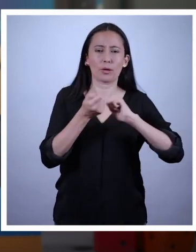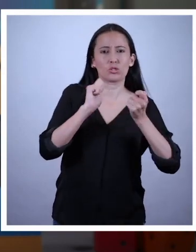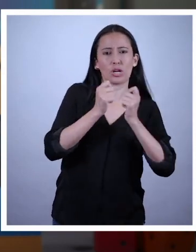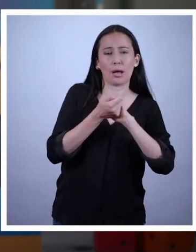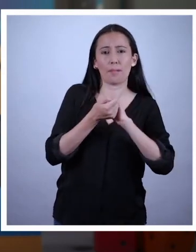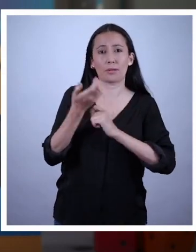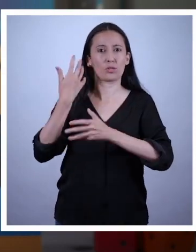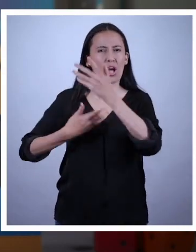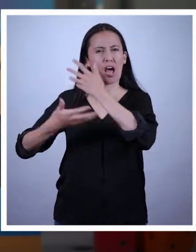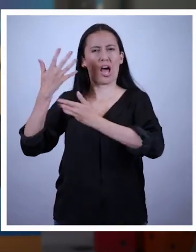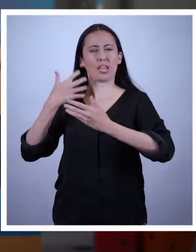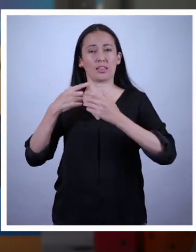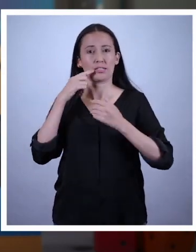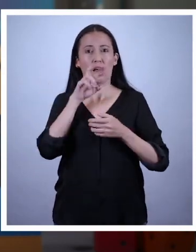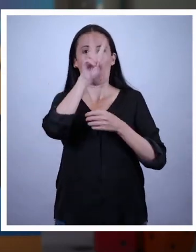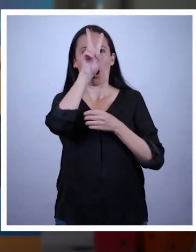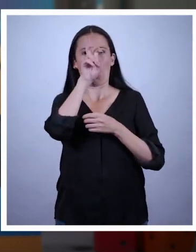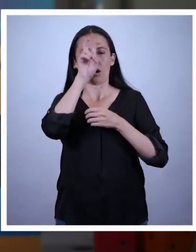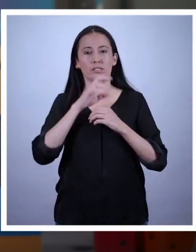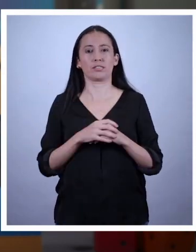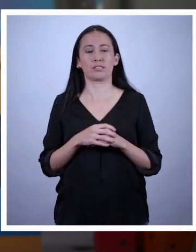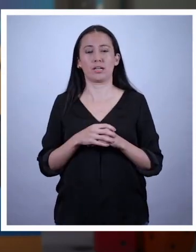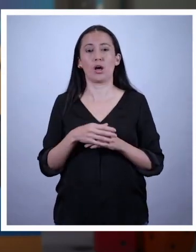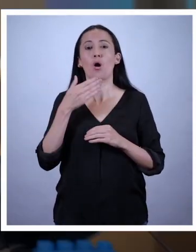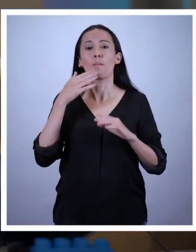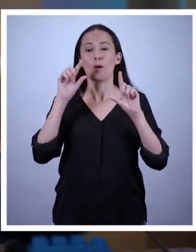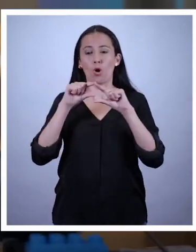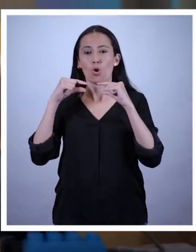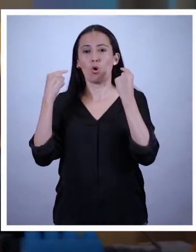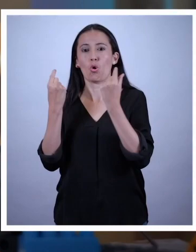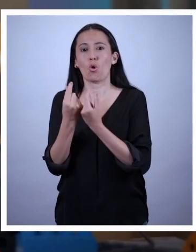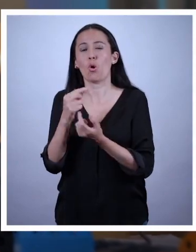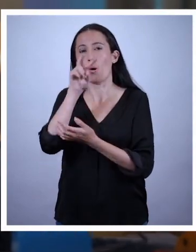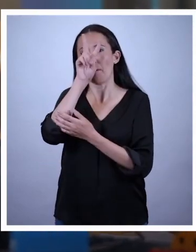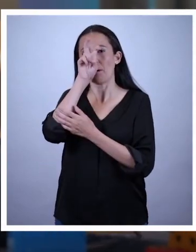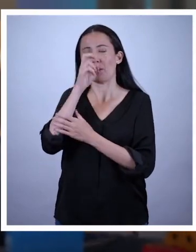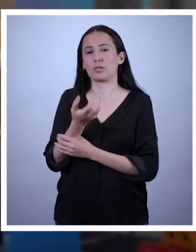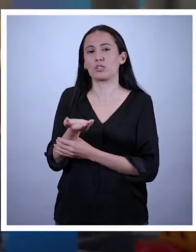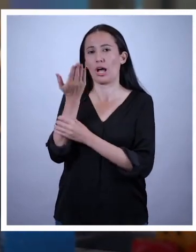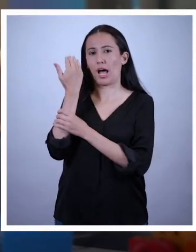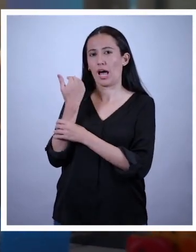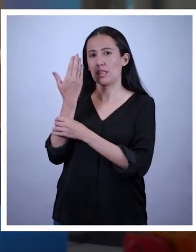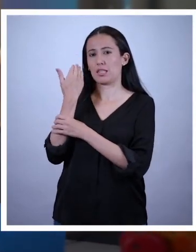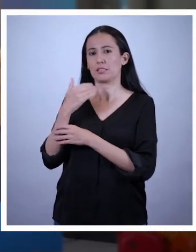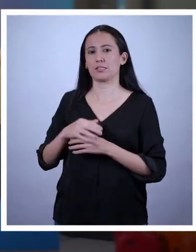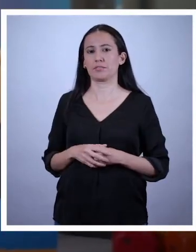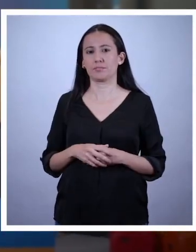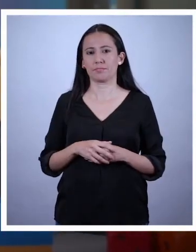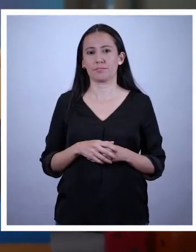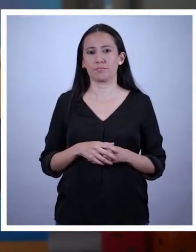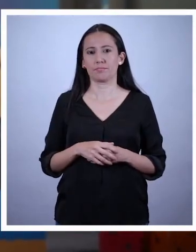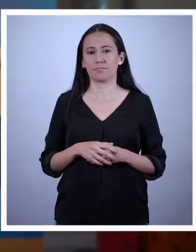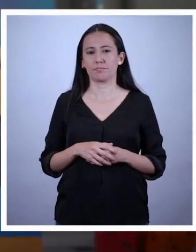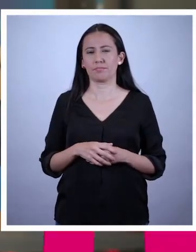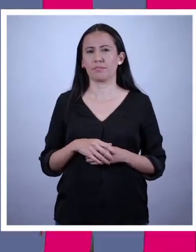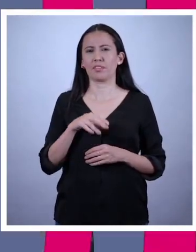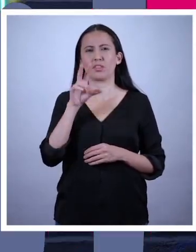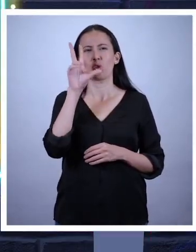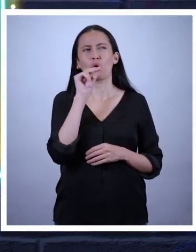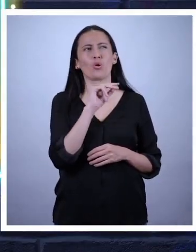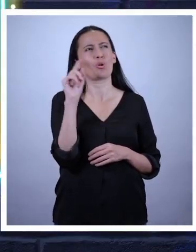amigo Benito. Vamos a darle un vistazo a sus antepasados. Primero, pongamos a un grupo de conejos en un entorno.